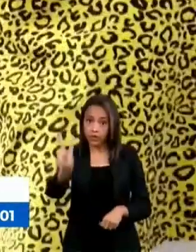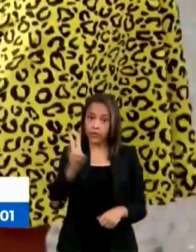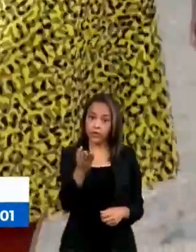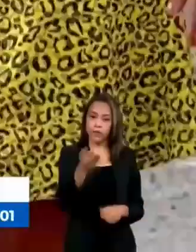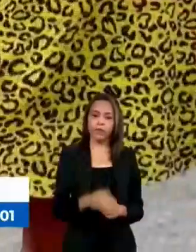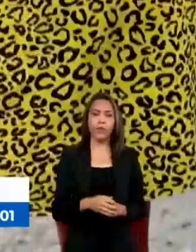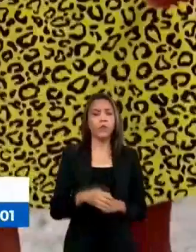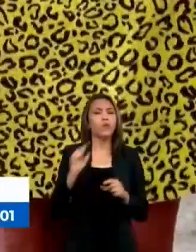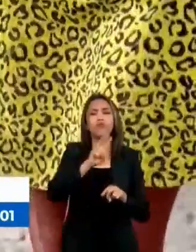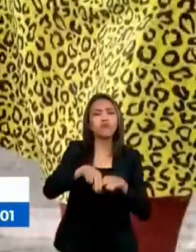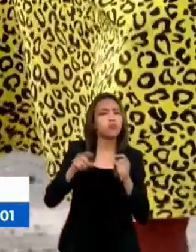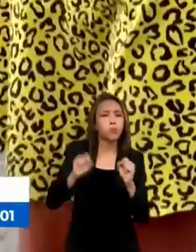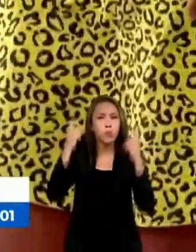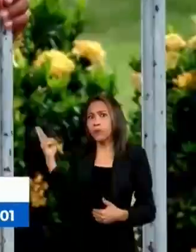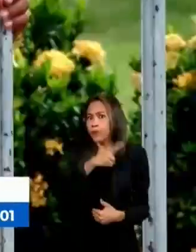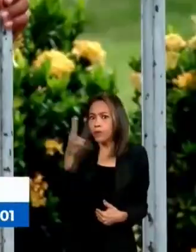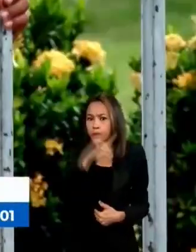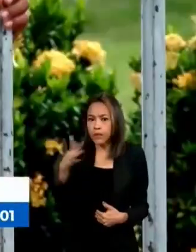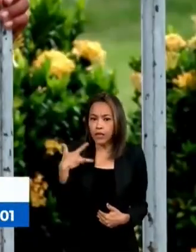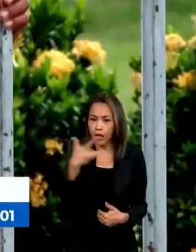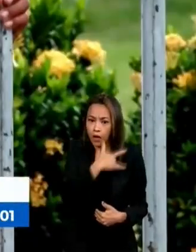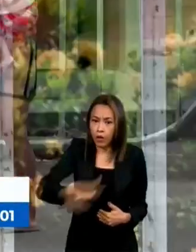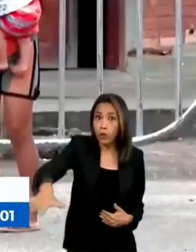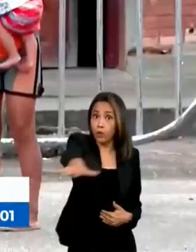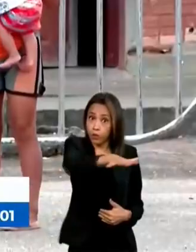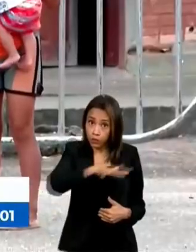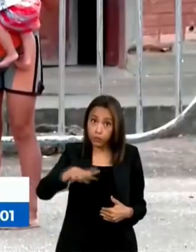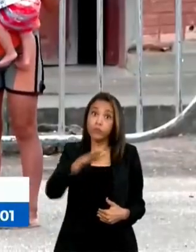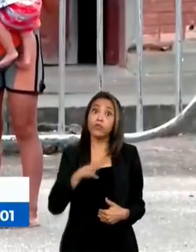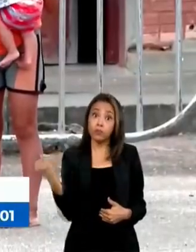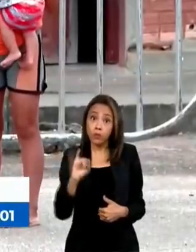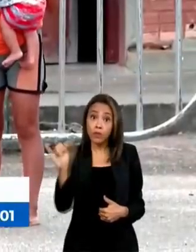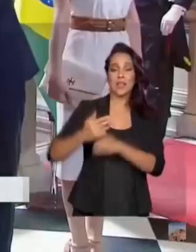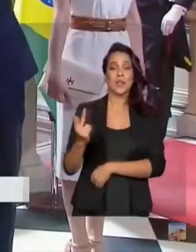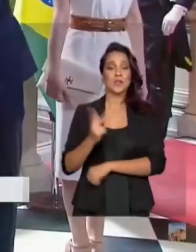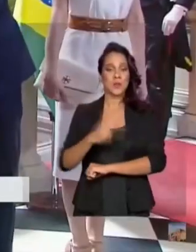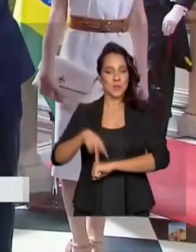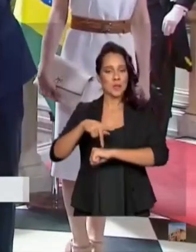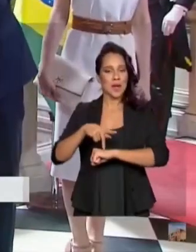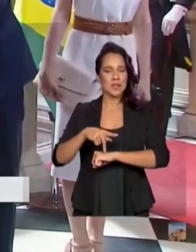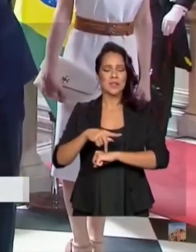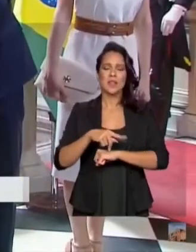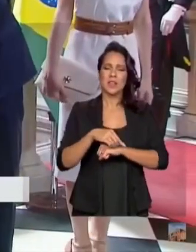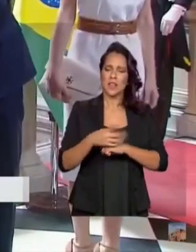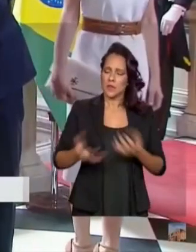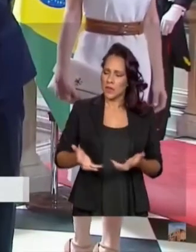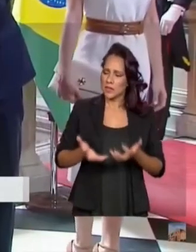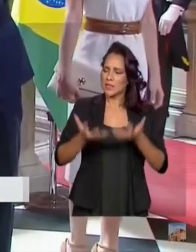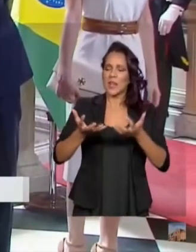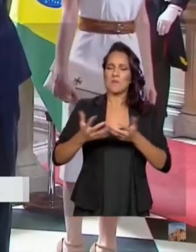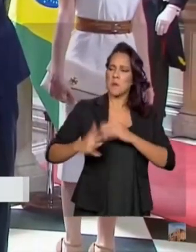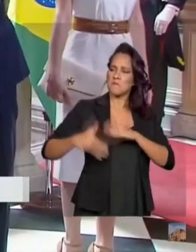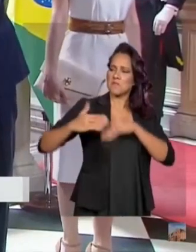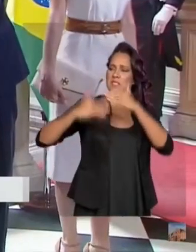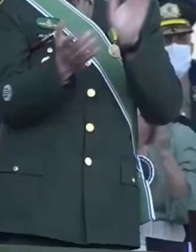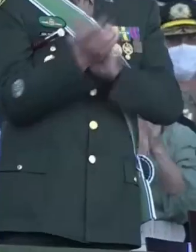así como una investigación sobre lo que se cree que puede constituir el delito de genocidio en su primer mes Lula también cumplió su